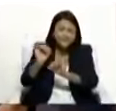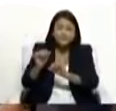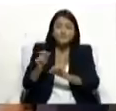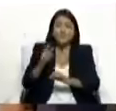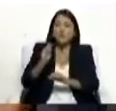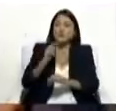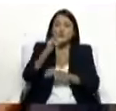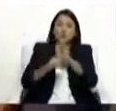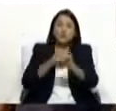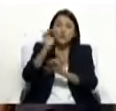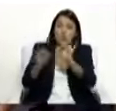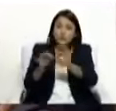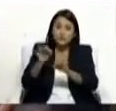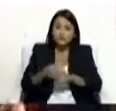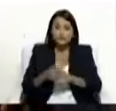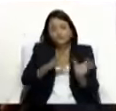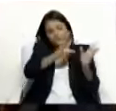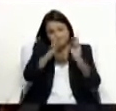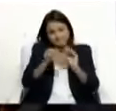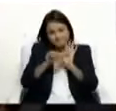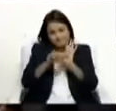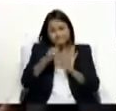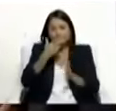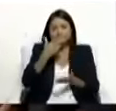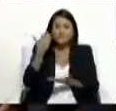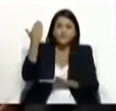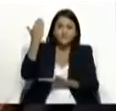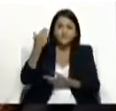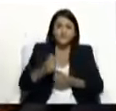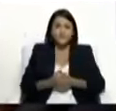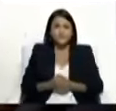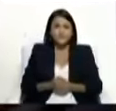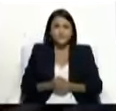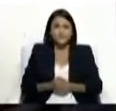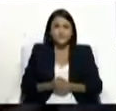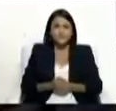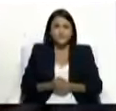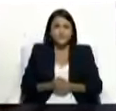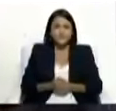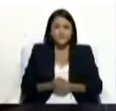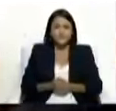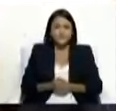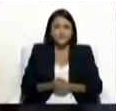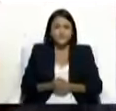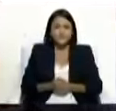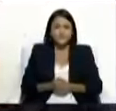la Corte Internacional de Justicia. Es la información que se genera a esta hora desde el Tribunal Supremo de Justicia. Regresamos con ustedes al estudio. Adelante.